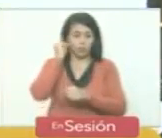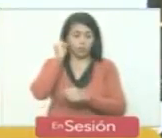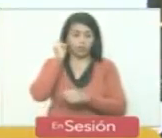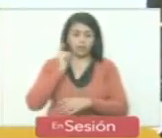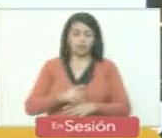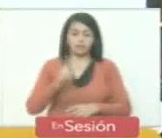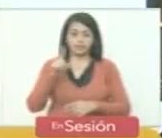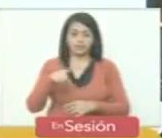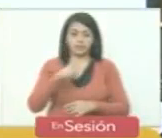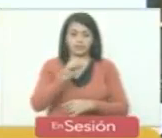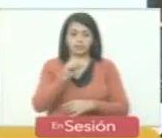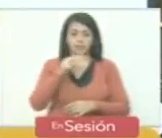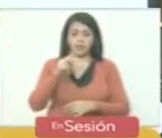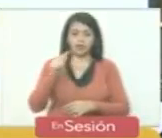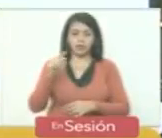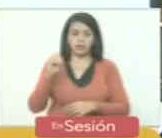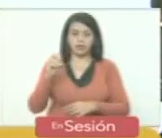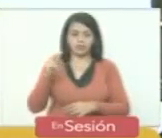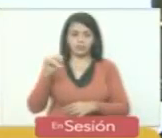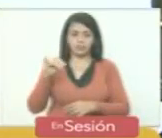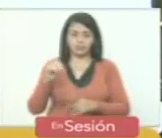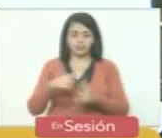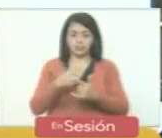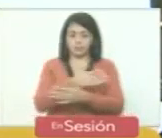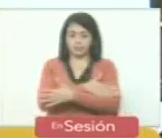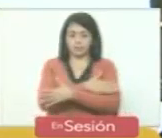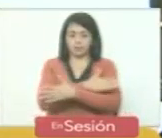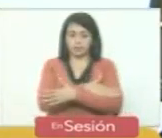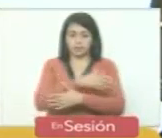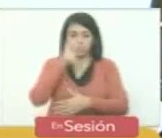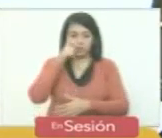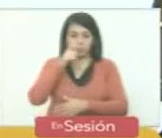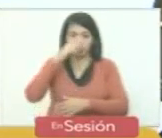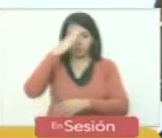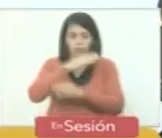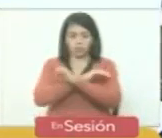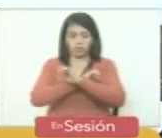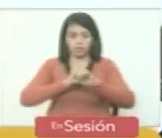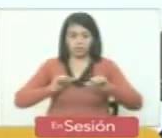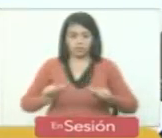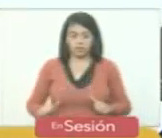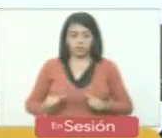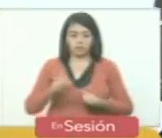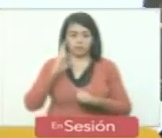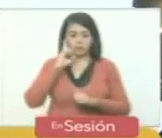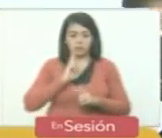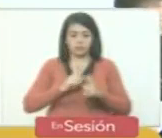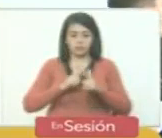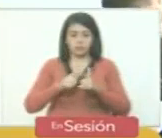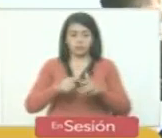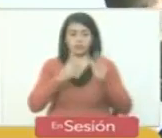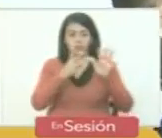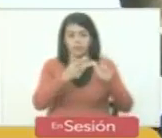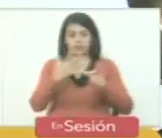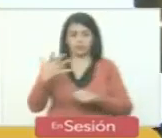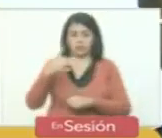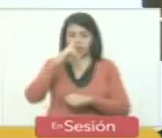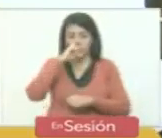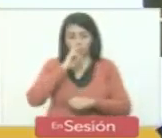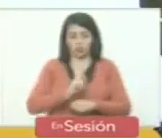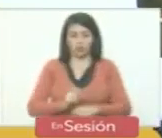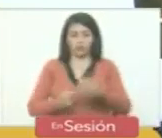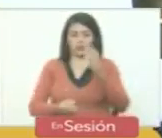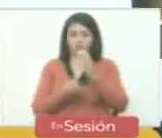trabajadores, y Antonio Benavides, quien felicitó a la Guardia Nacional Bolivariana en ocasión de los 85 años de